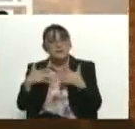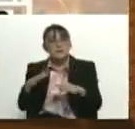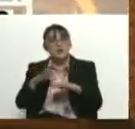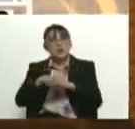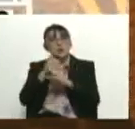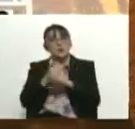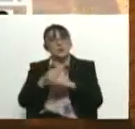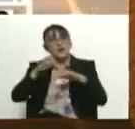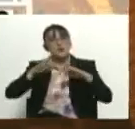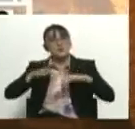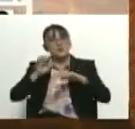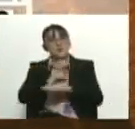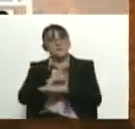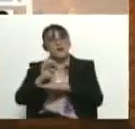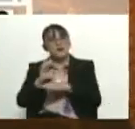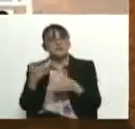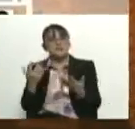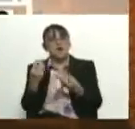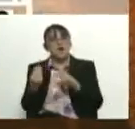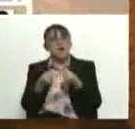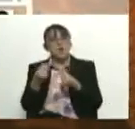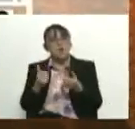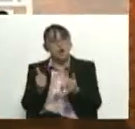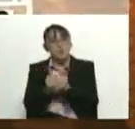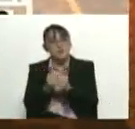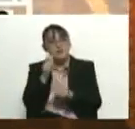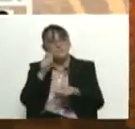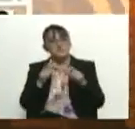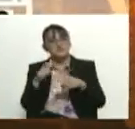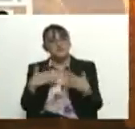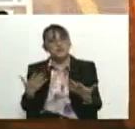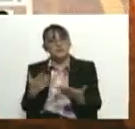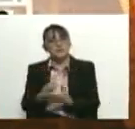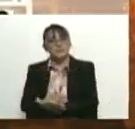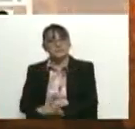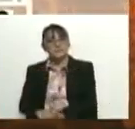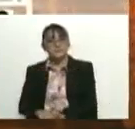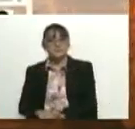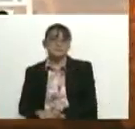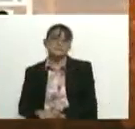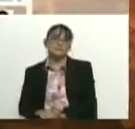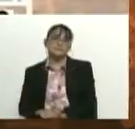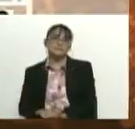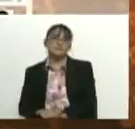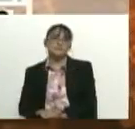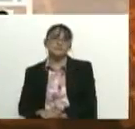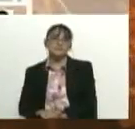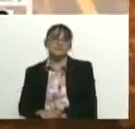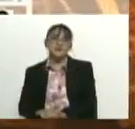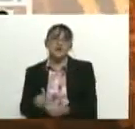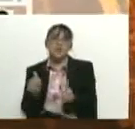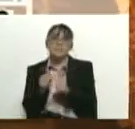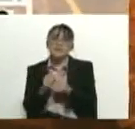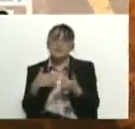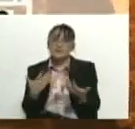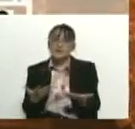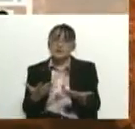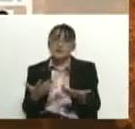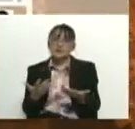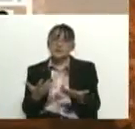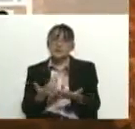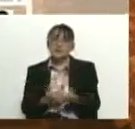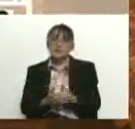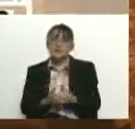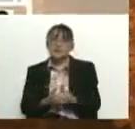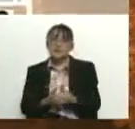estas emergencias De qué manera se va a acompañar a estas personas el acompañamiento es digamos